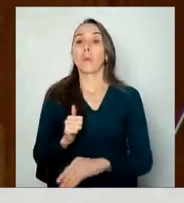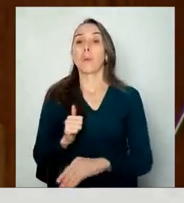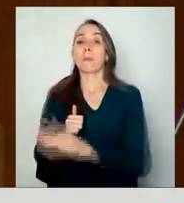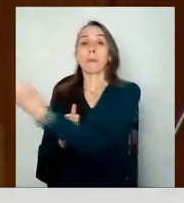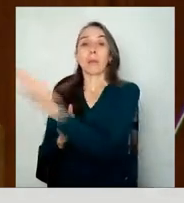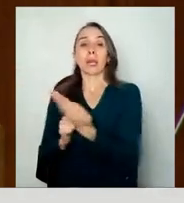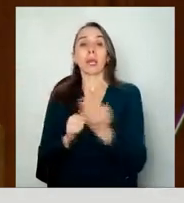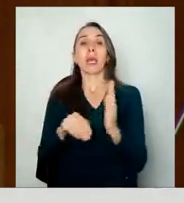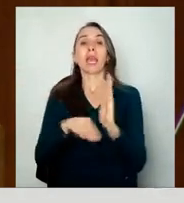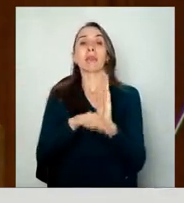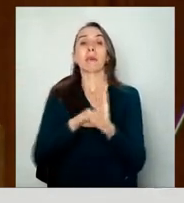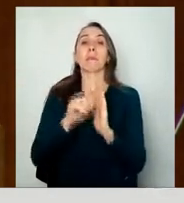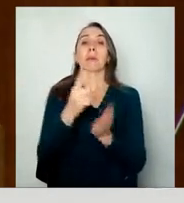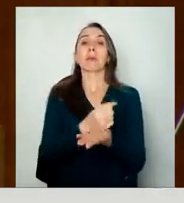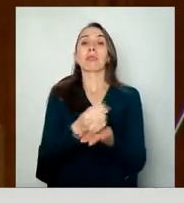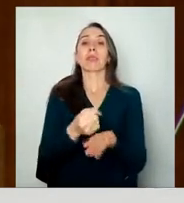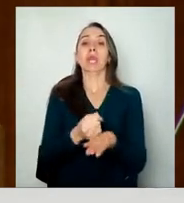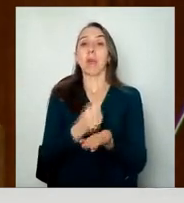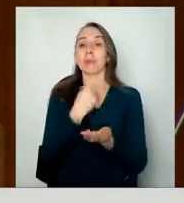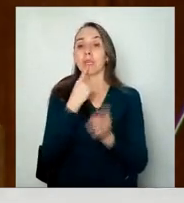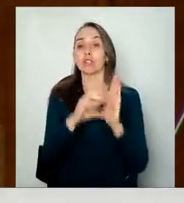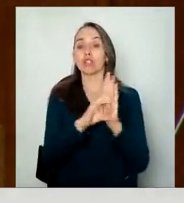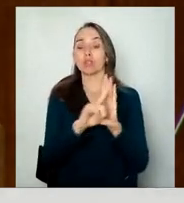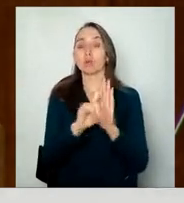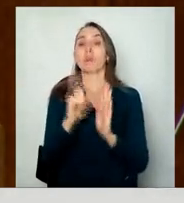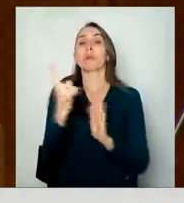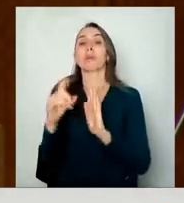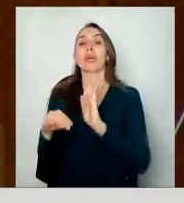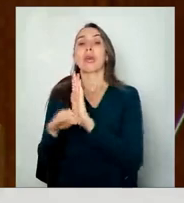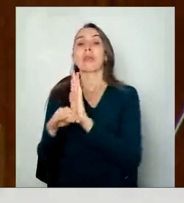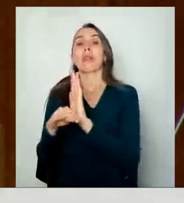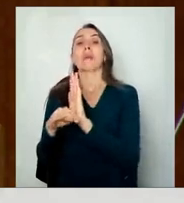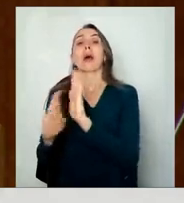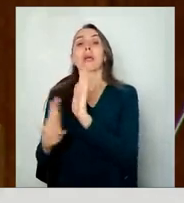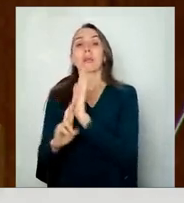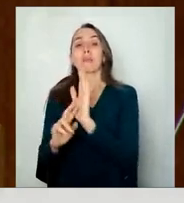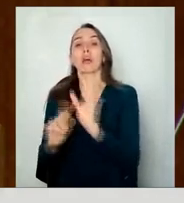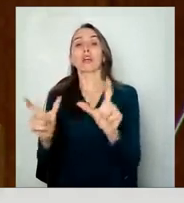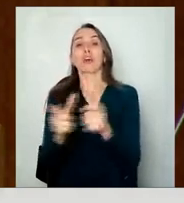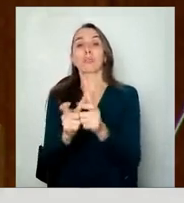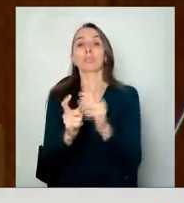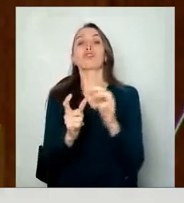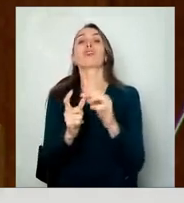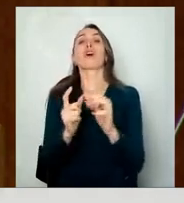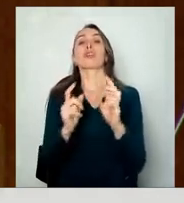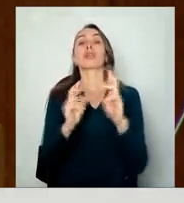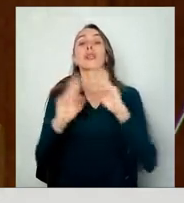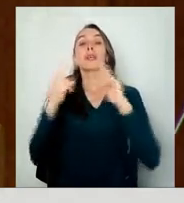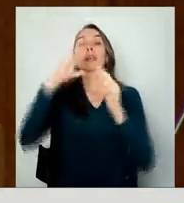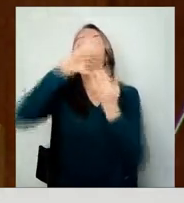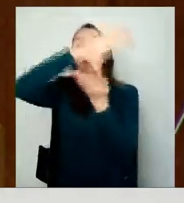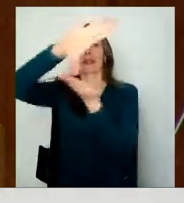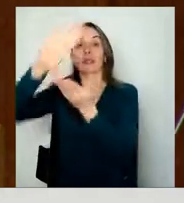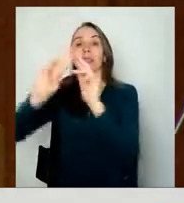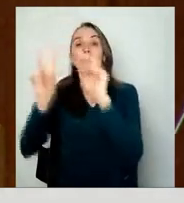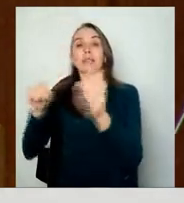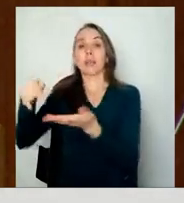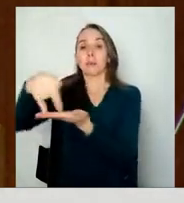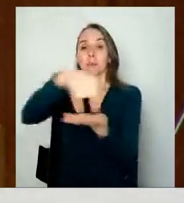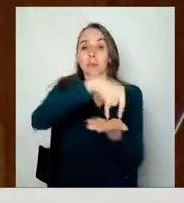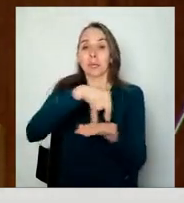y reglamentario por la comisión de relaciones exteriores asuntos interparlamentarios e integración latinoamericana